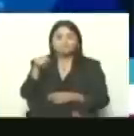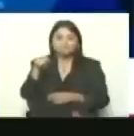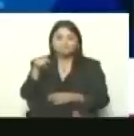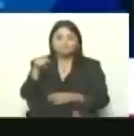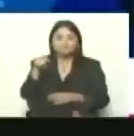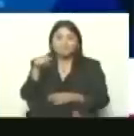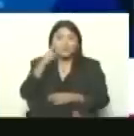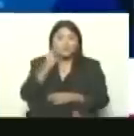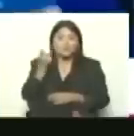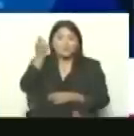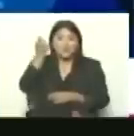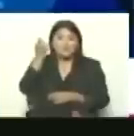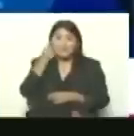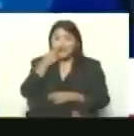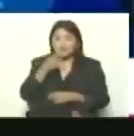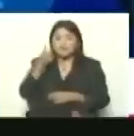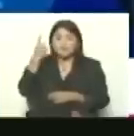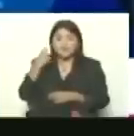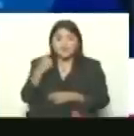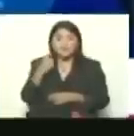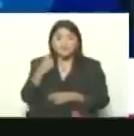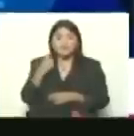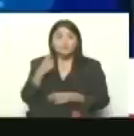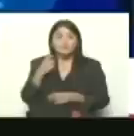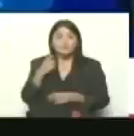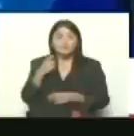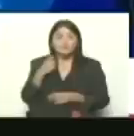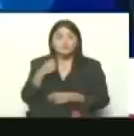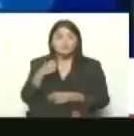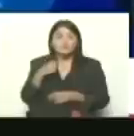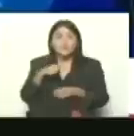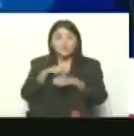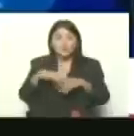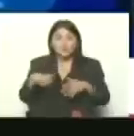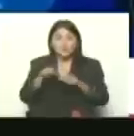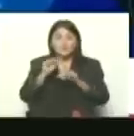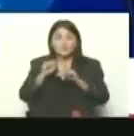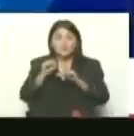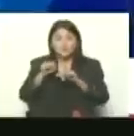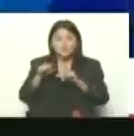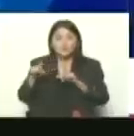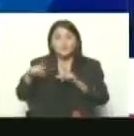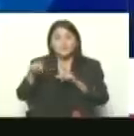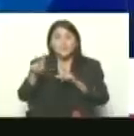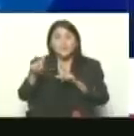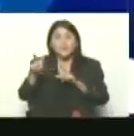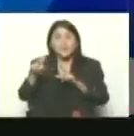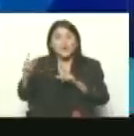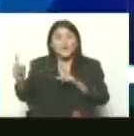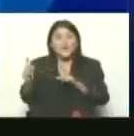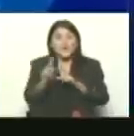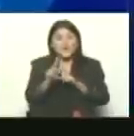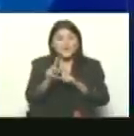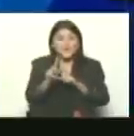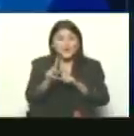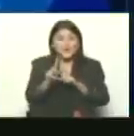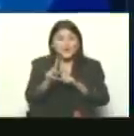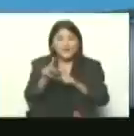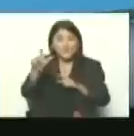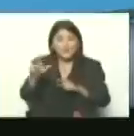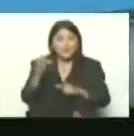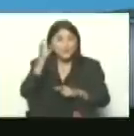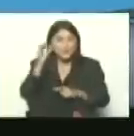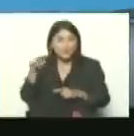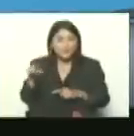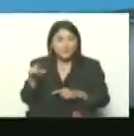por primera vez el año pasado en el proceso interno de nuestras estructuras. O sea, está empezando, está novata. Está nueva, está nueva, pero novatica, pues. Ay,